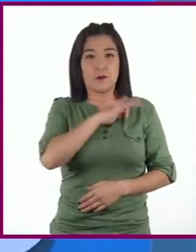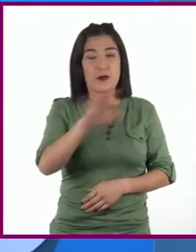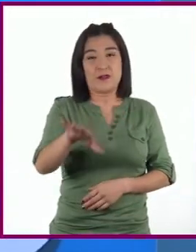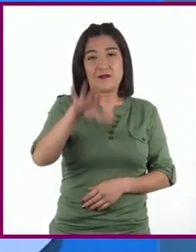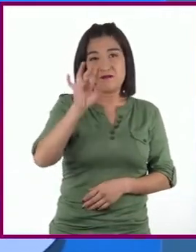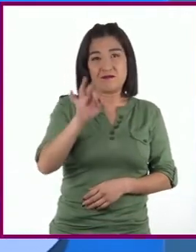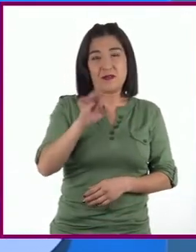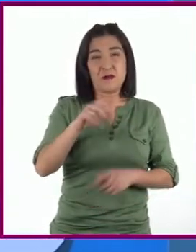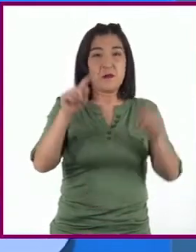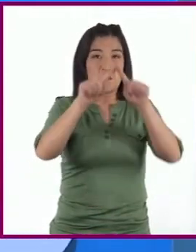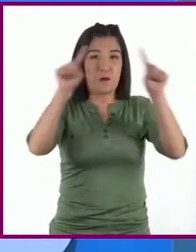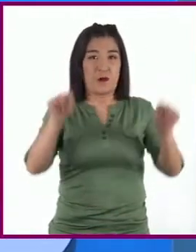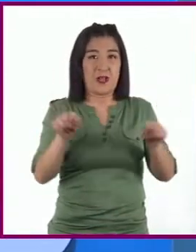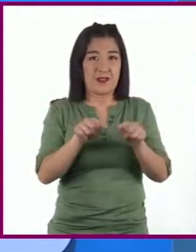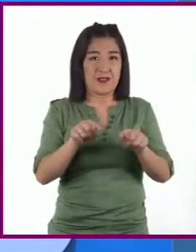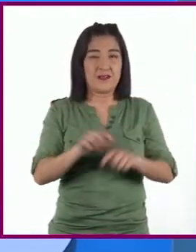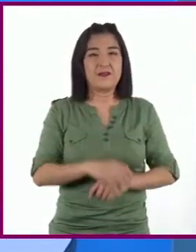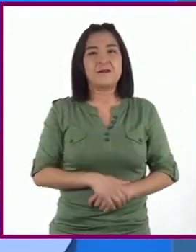los cuadrados?